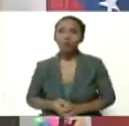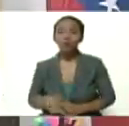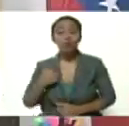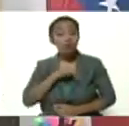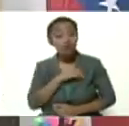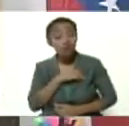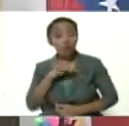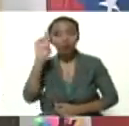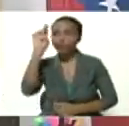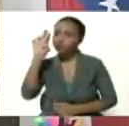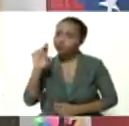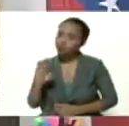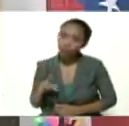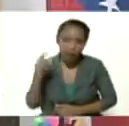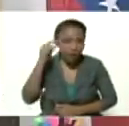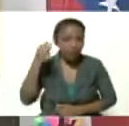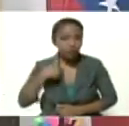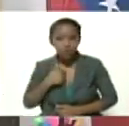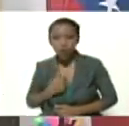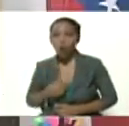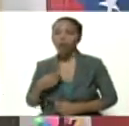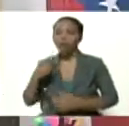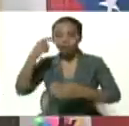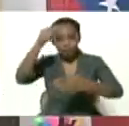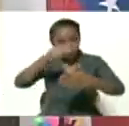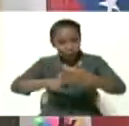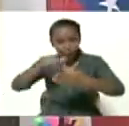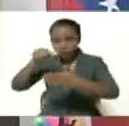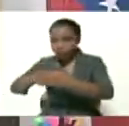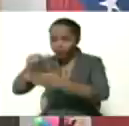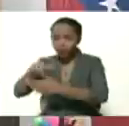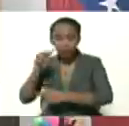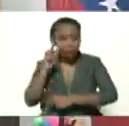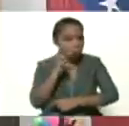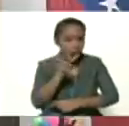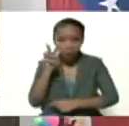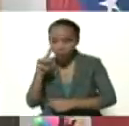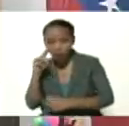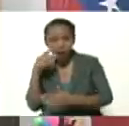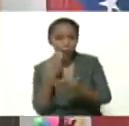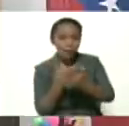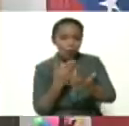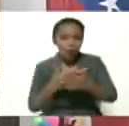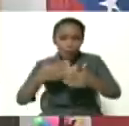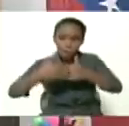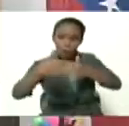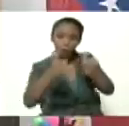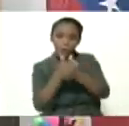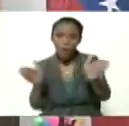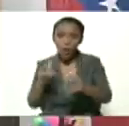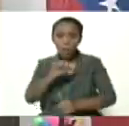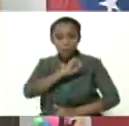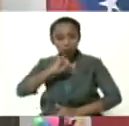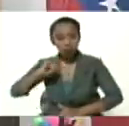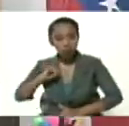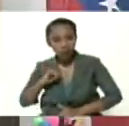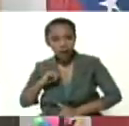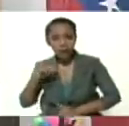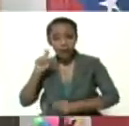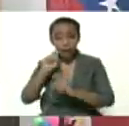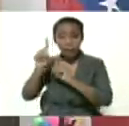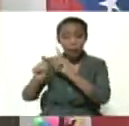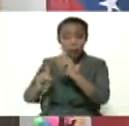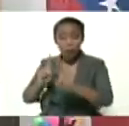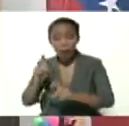todos los días, yo estoy todos los días pasando revista de las pruebas ampliadas, personalizadas, de la encuesta